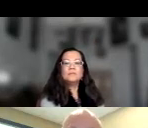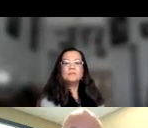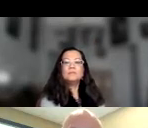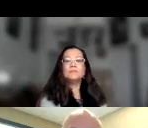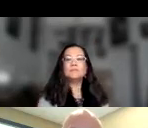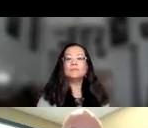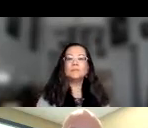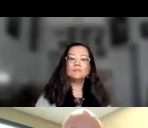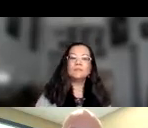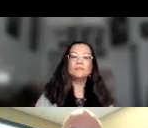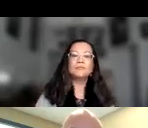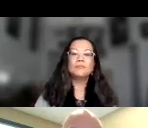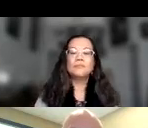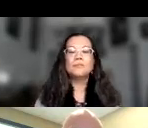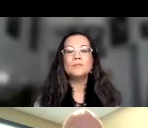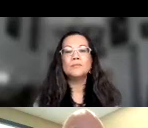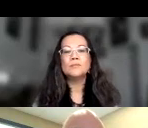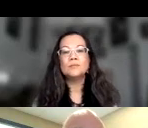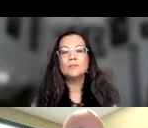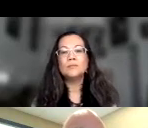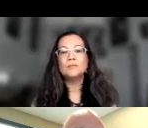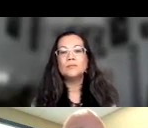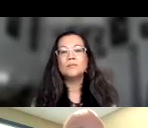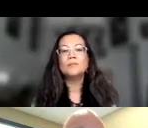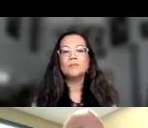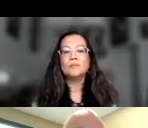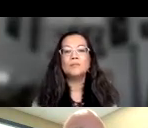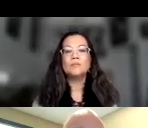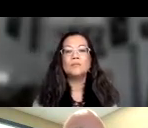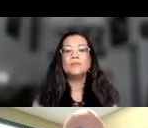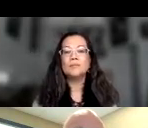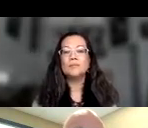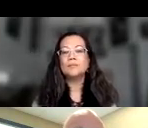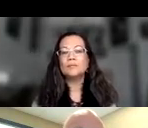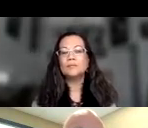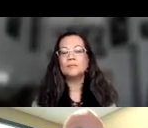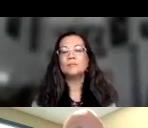para compartir los centros regionales que se están